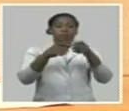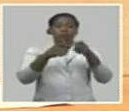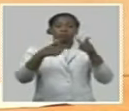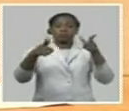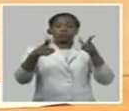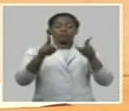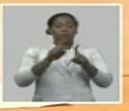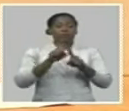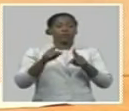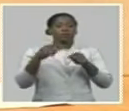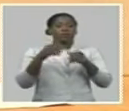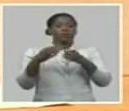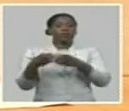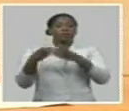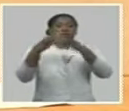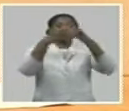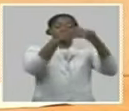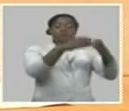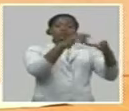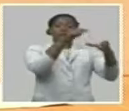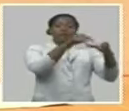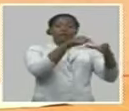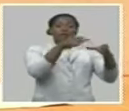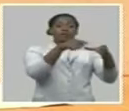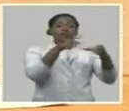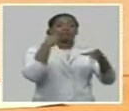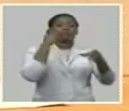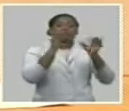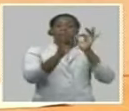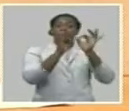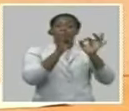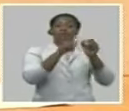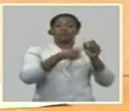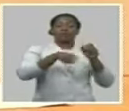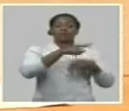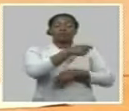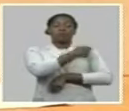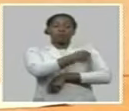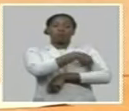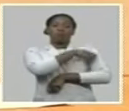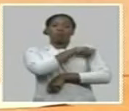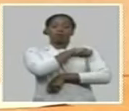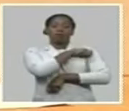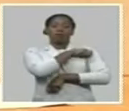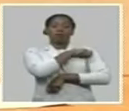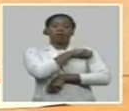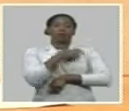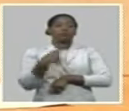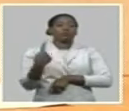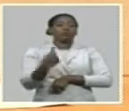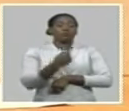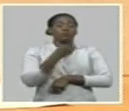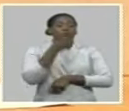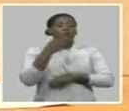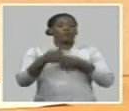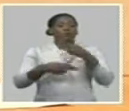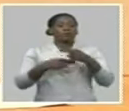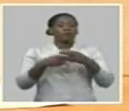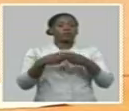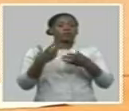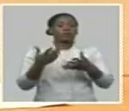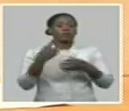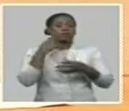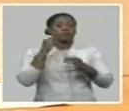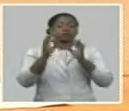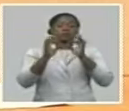la población yo pienso que la autoprotección en primer lugar de toda la población lo que seamos capaces de hacer en la familia es muy importante